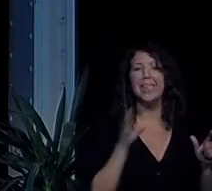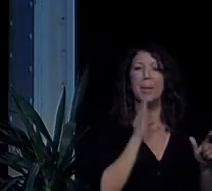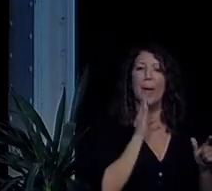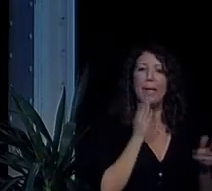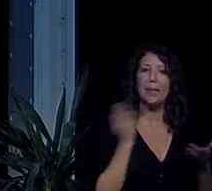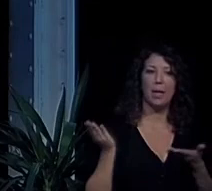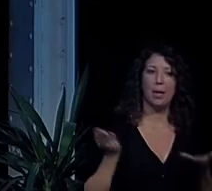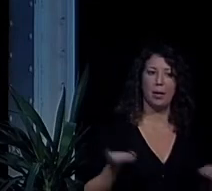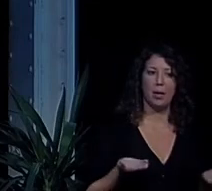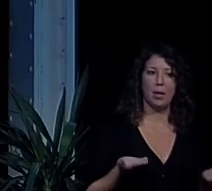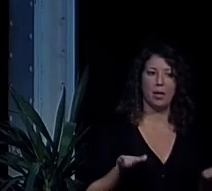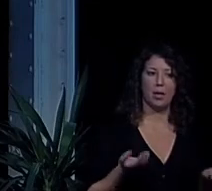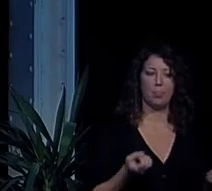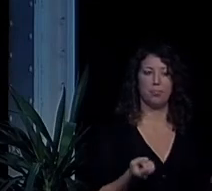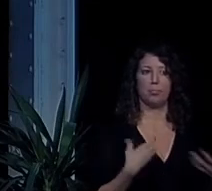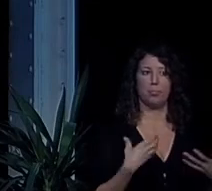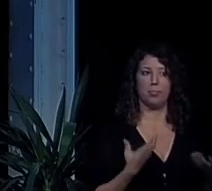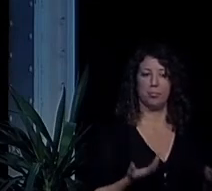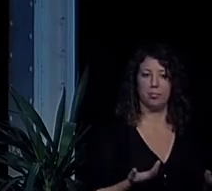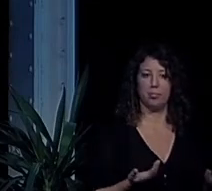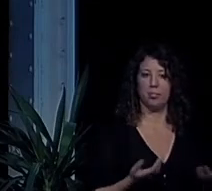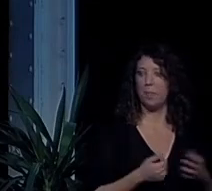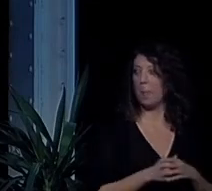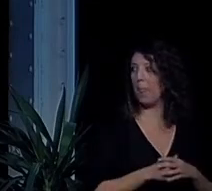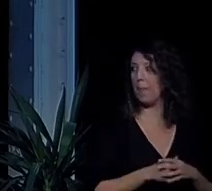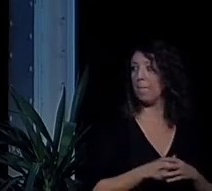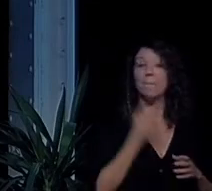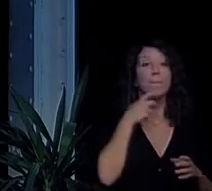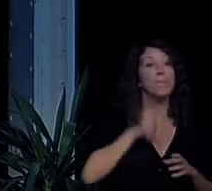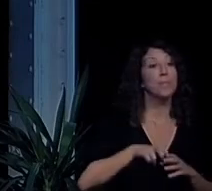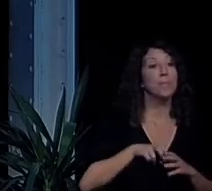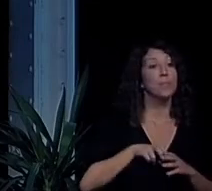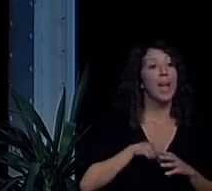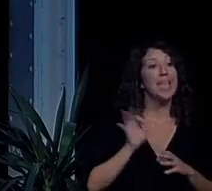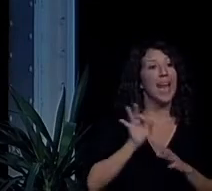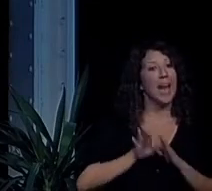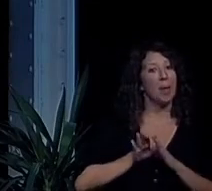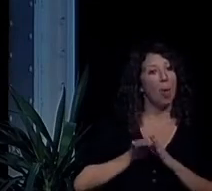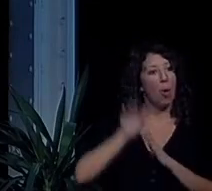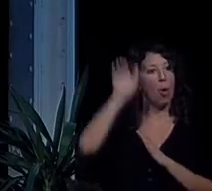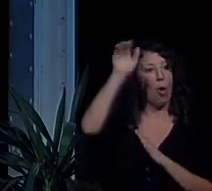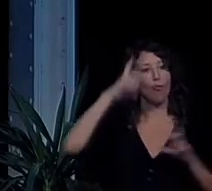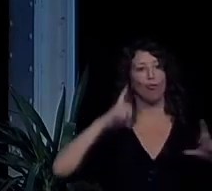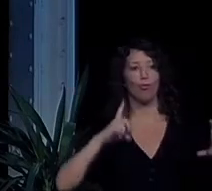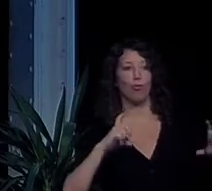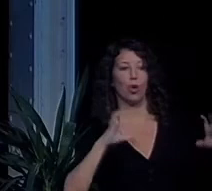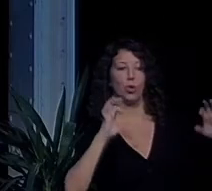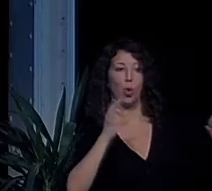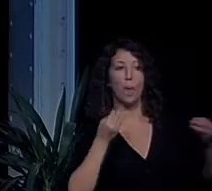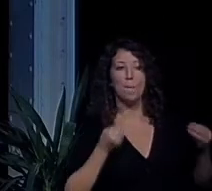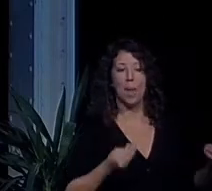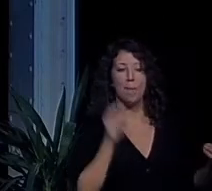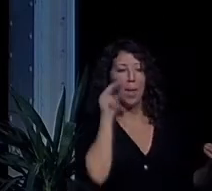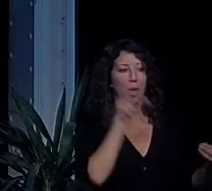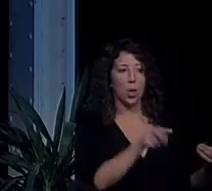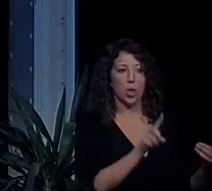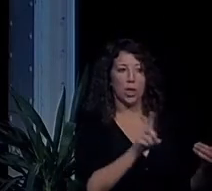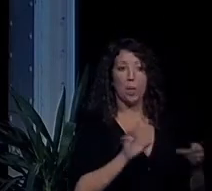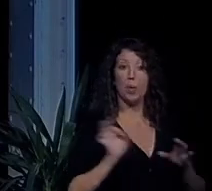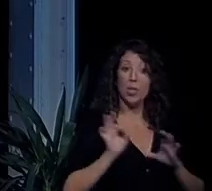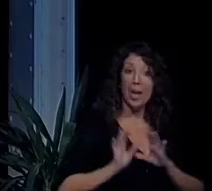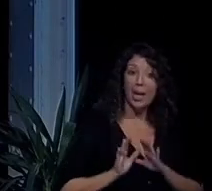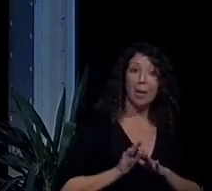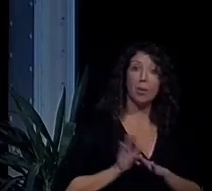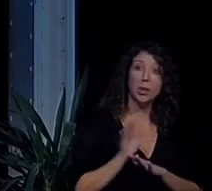qué ha pasado allí, ¿no? De hecho, esta foto es subiendo a la parte alta de Sarajevo. Desde aquí no se ve bien, pero desde la parte alta de